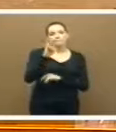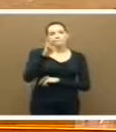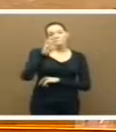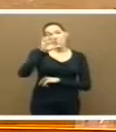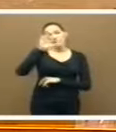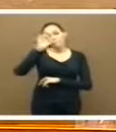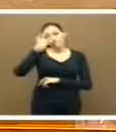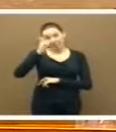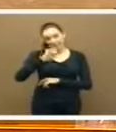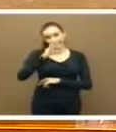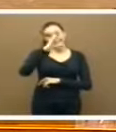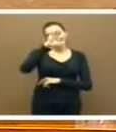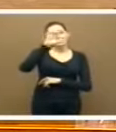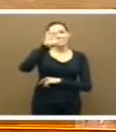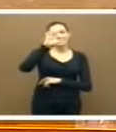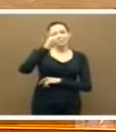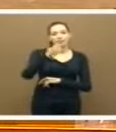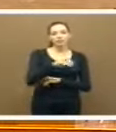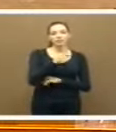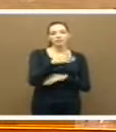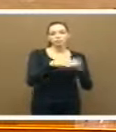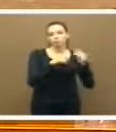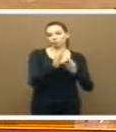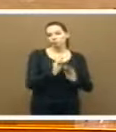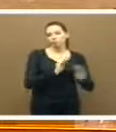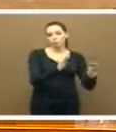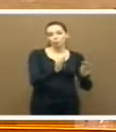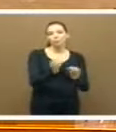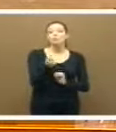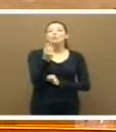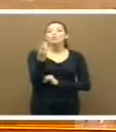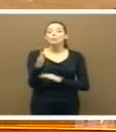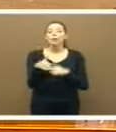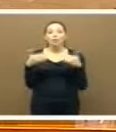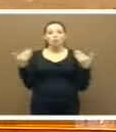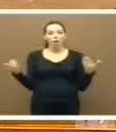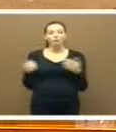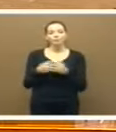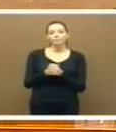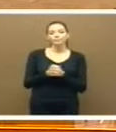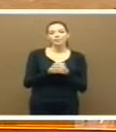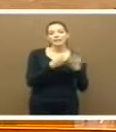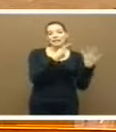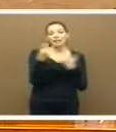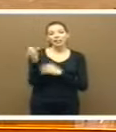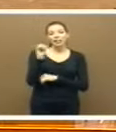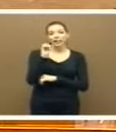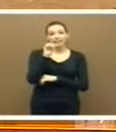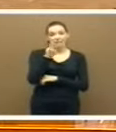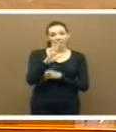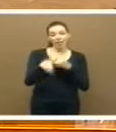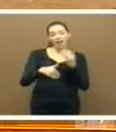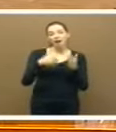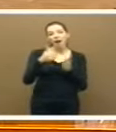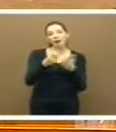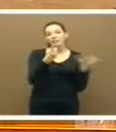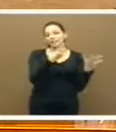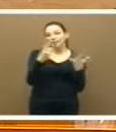enmiendas reservadas por dicho grupo parlamentario, que son las comprendidas entre las 613 a las